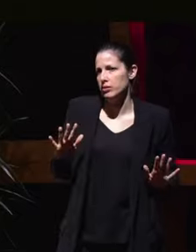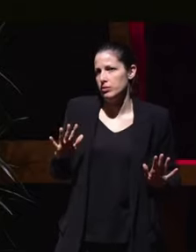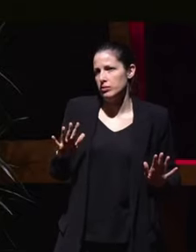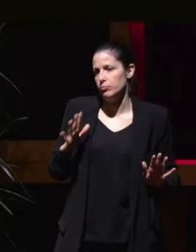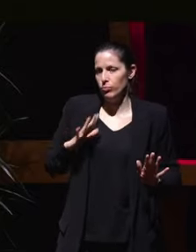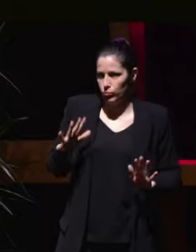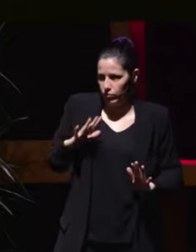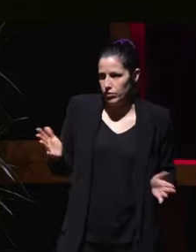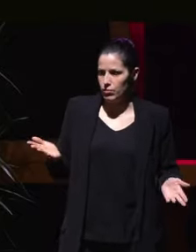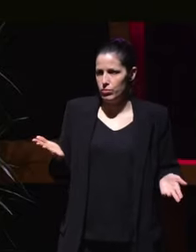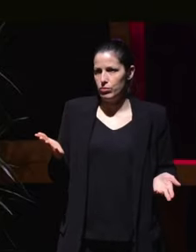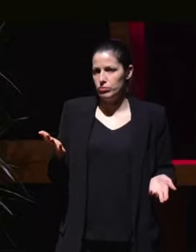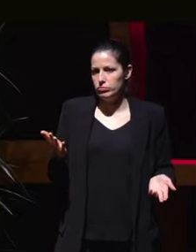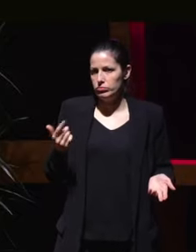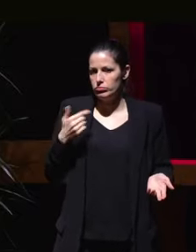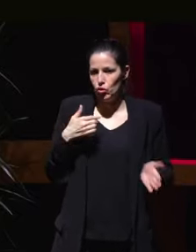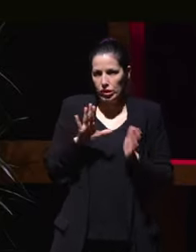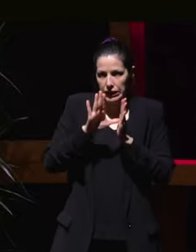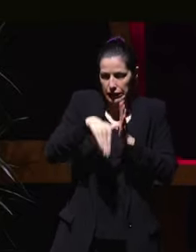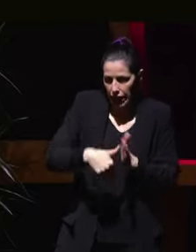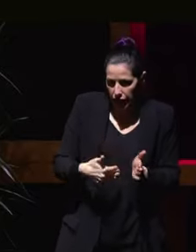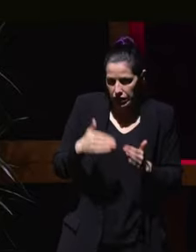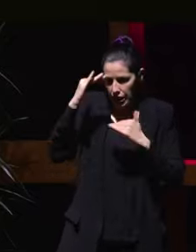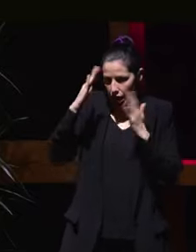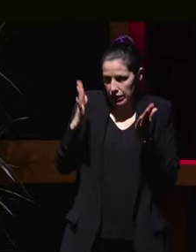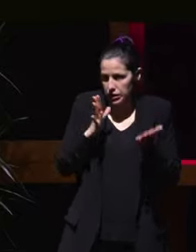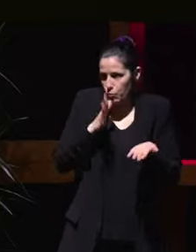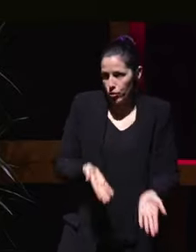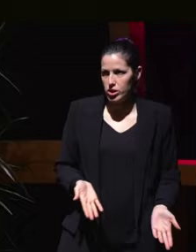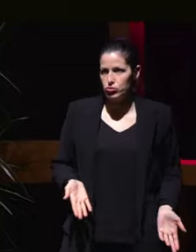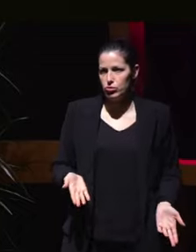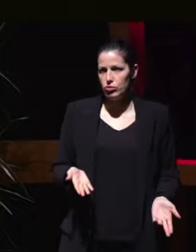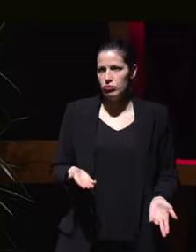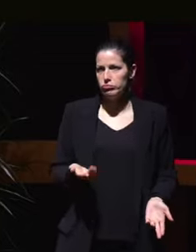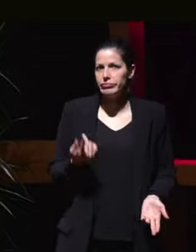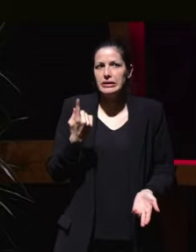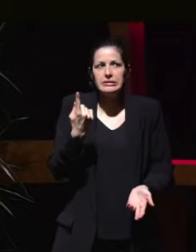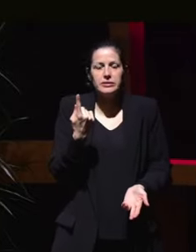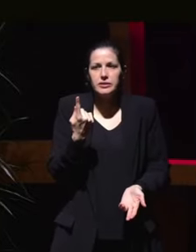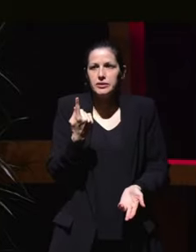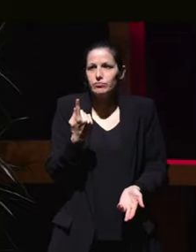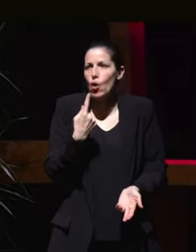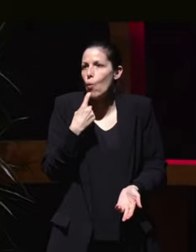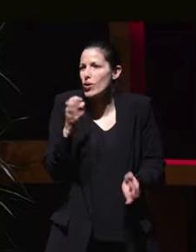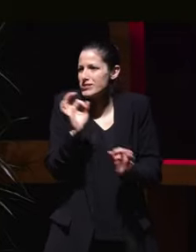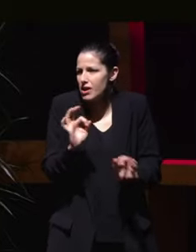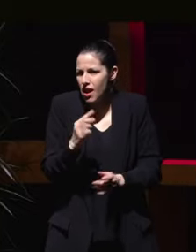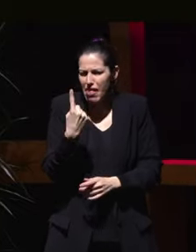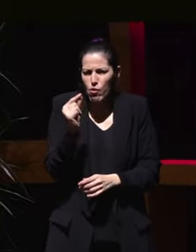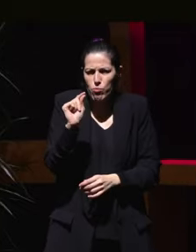sea, aténdeme porque cheguei tarde e porque non lle custa nada pues, atenderme un minutinho para darme ese corte de